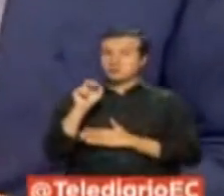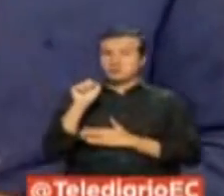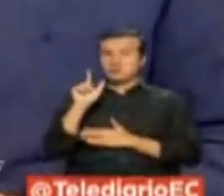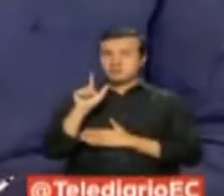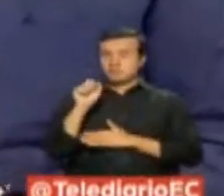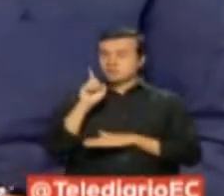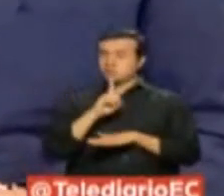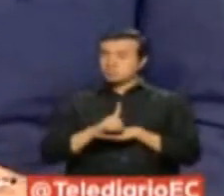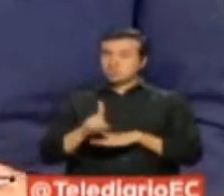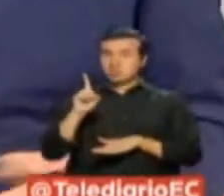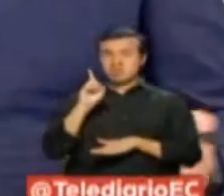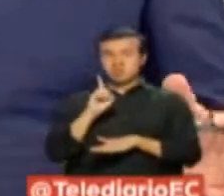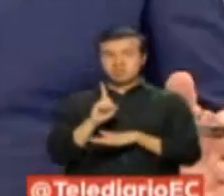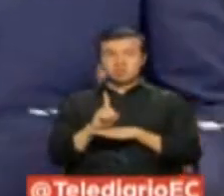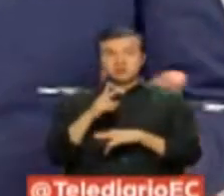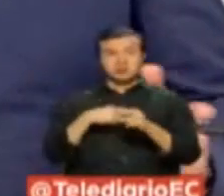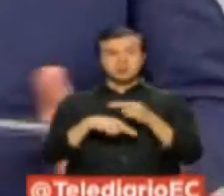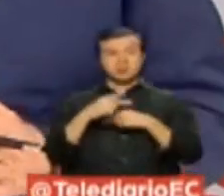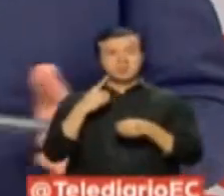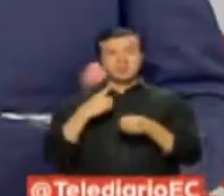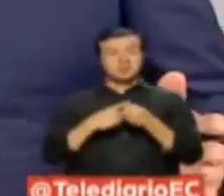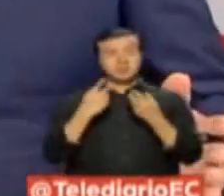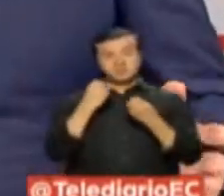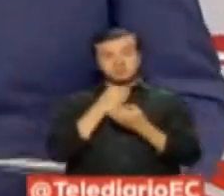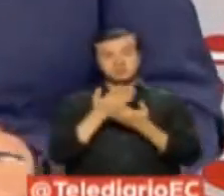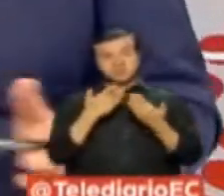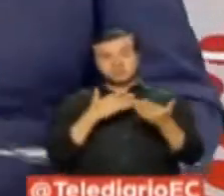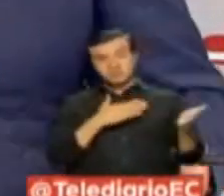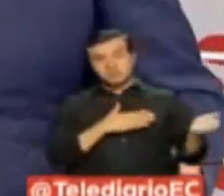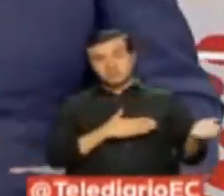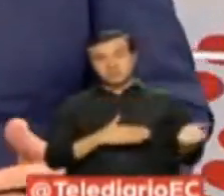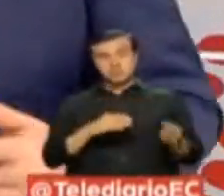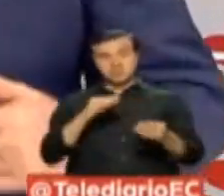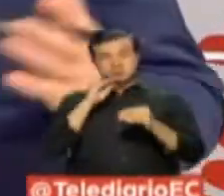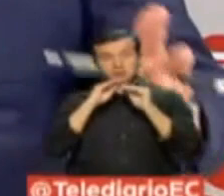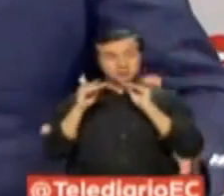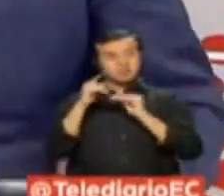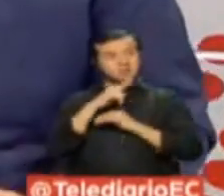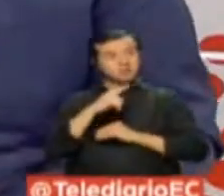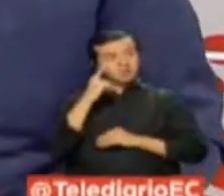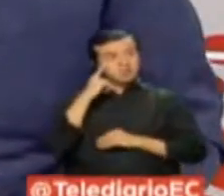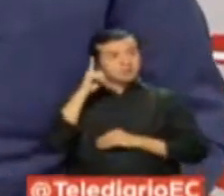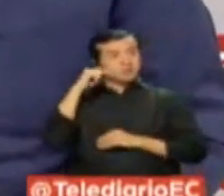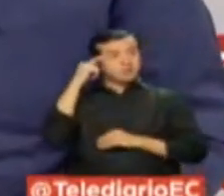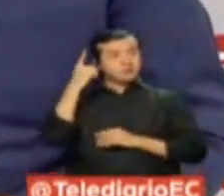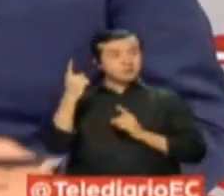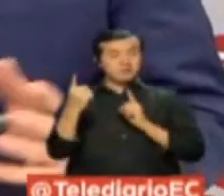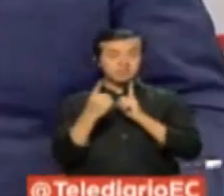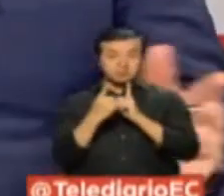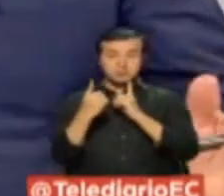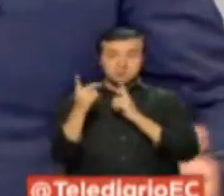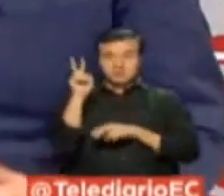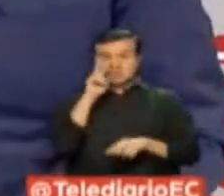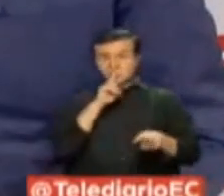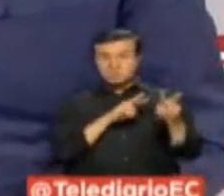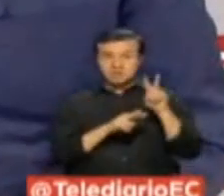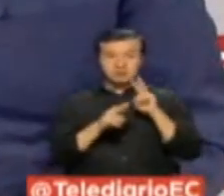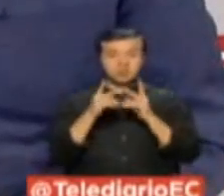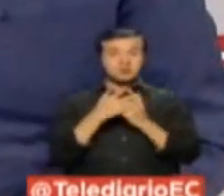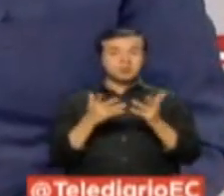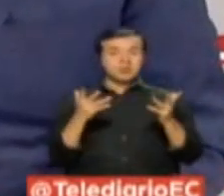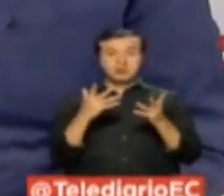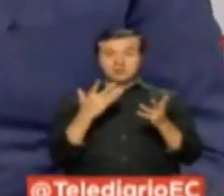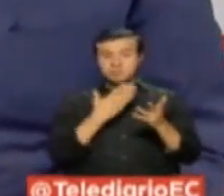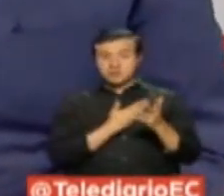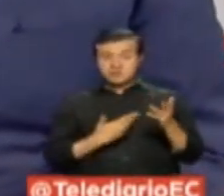director ejecutivo de la Cámara de Comercio de Quito. Ya lo han escuchado ustedes, una aproximación a un balance, un análisis del